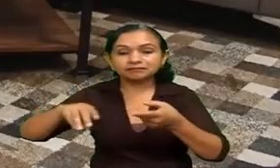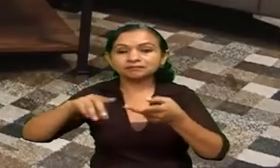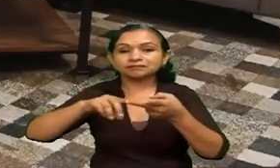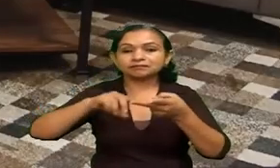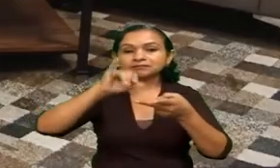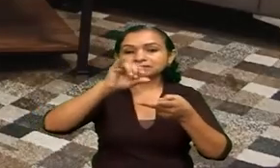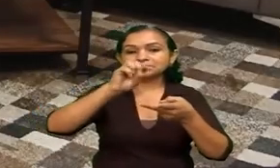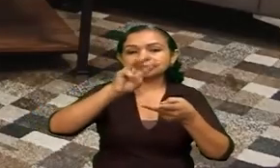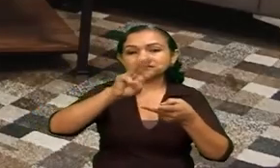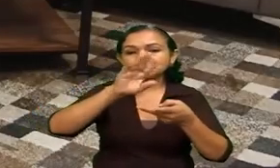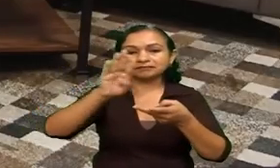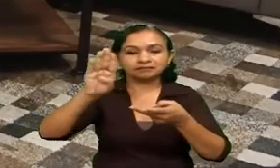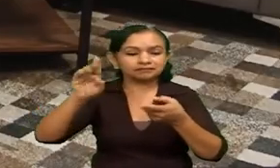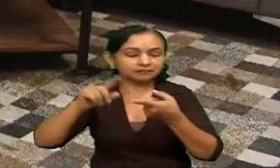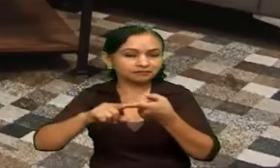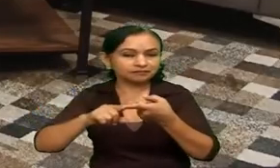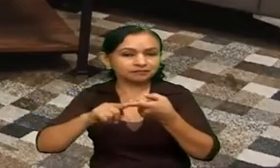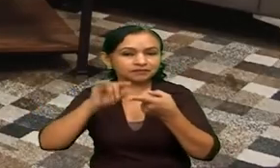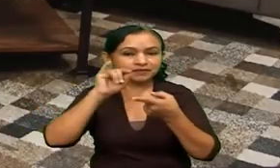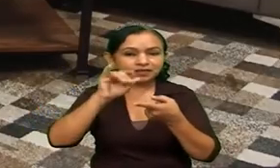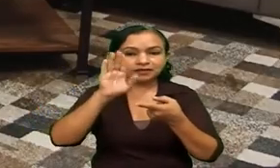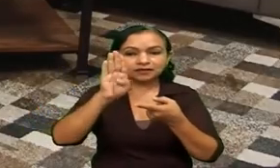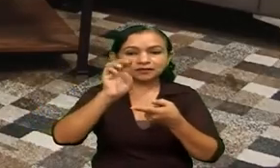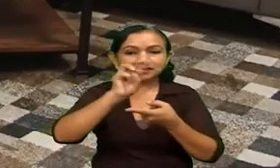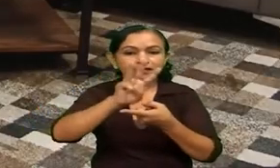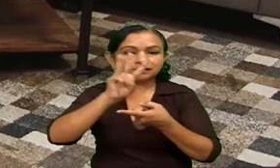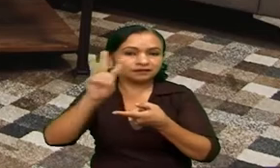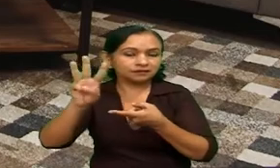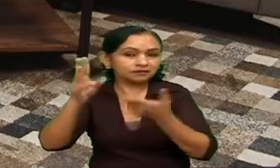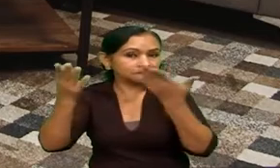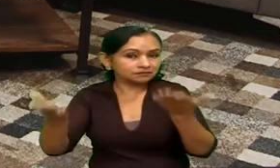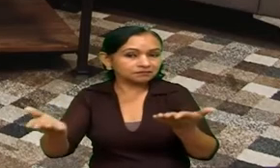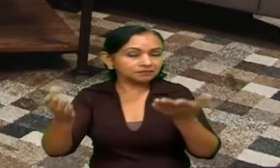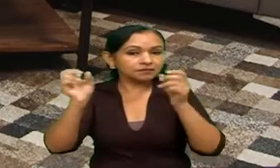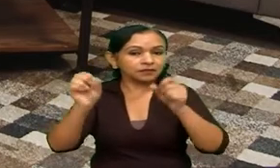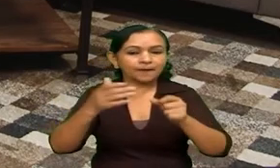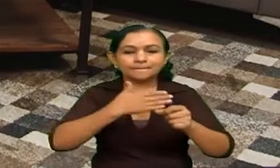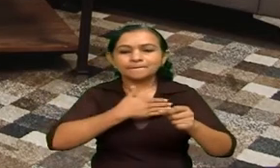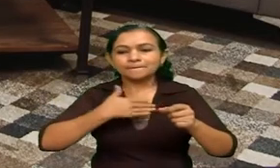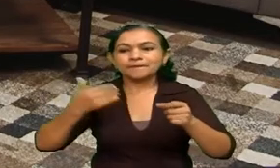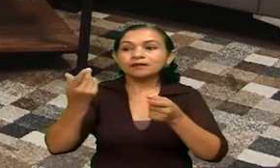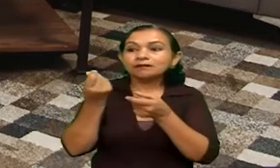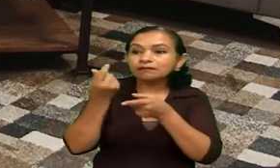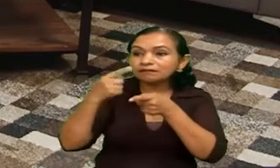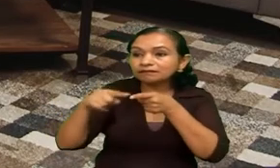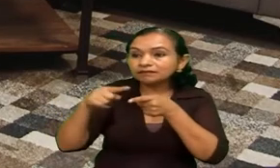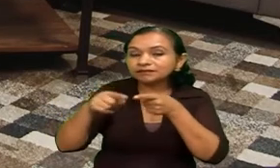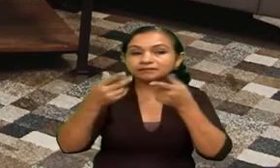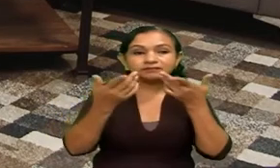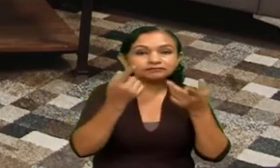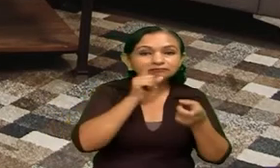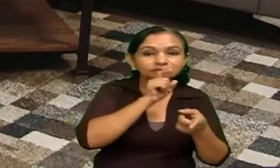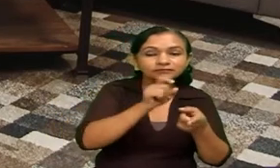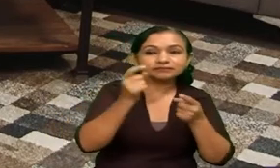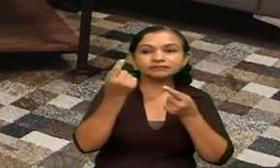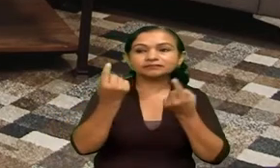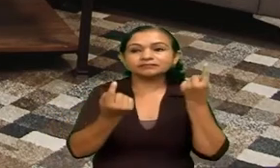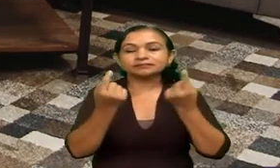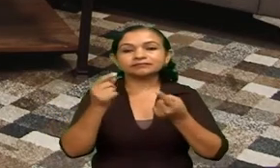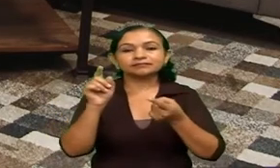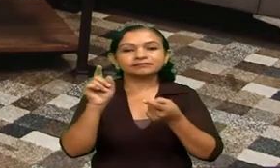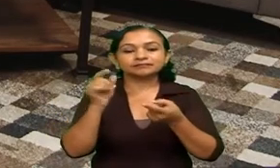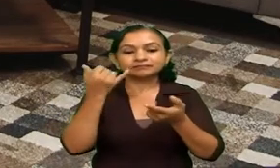quien sea, y entonces vas a tener la opción de poder tener el mejor precio, el mejor costo, pero sí,